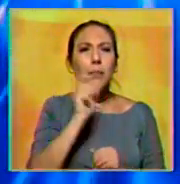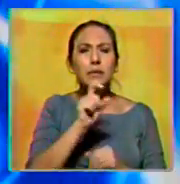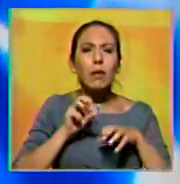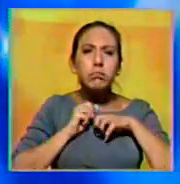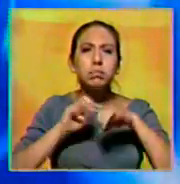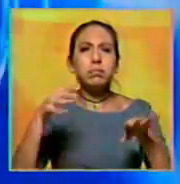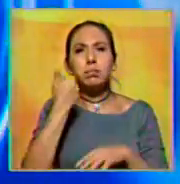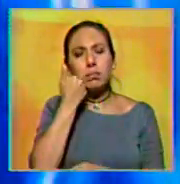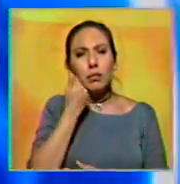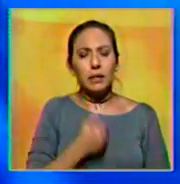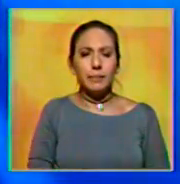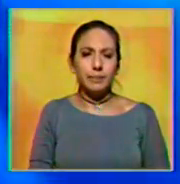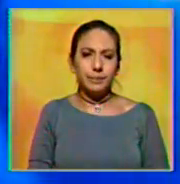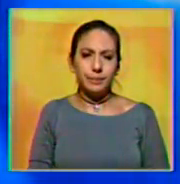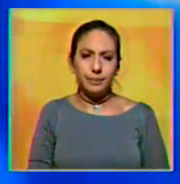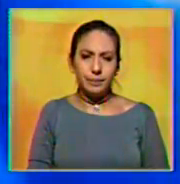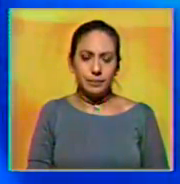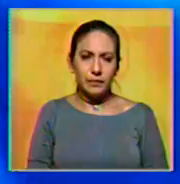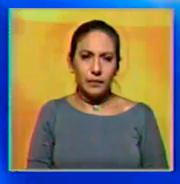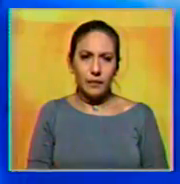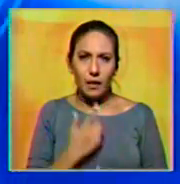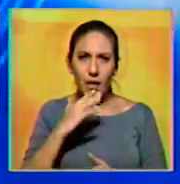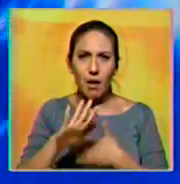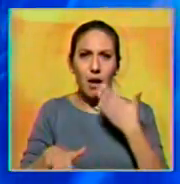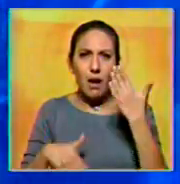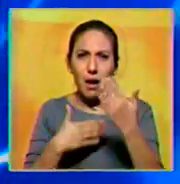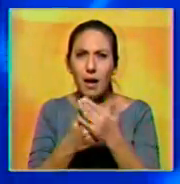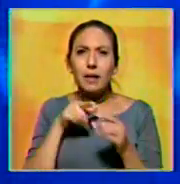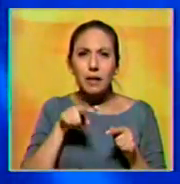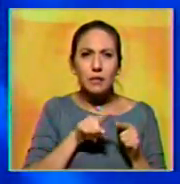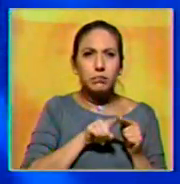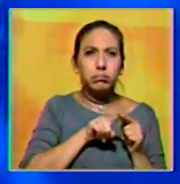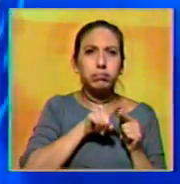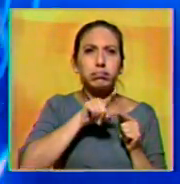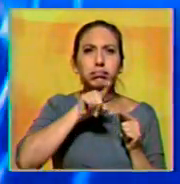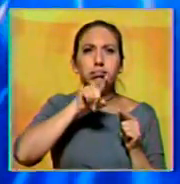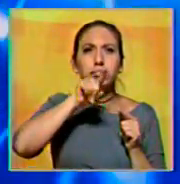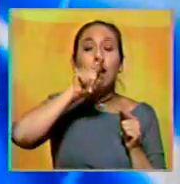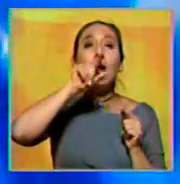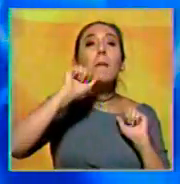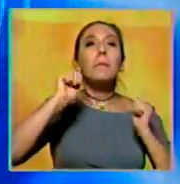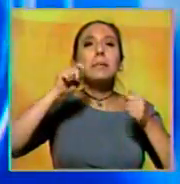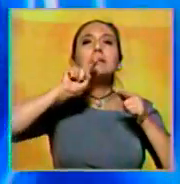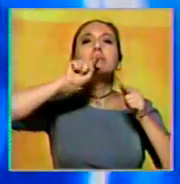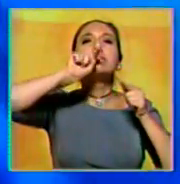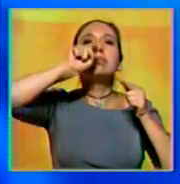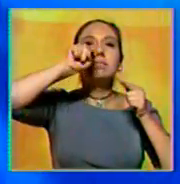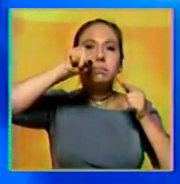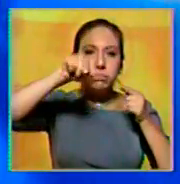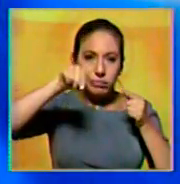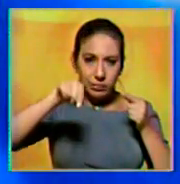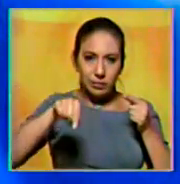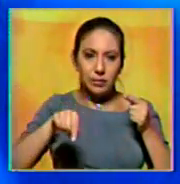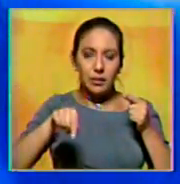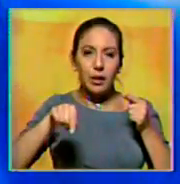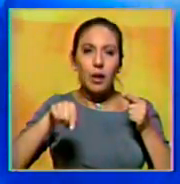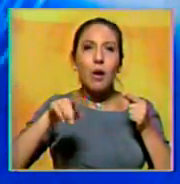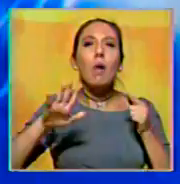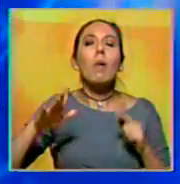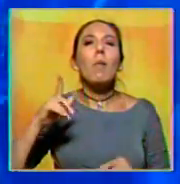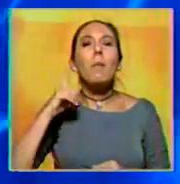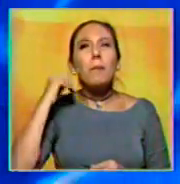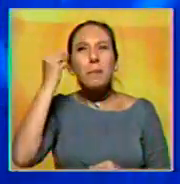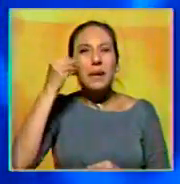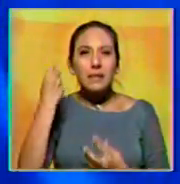decir, ¿hasta qué momento pudiera esa curva comenzar a descender? ¿Cuándo se comenzaría o cuándo considera